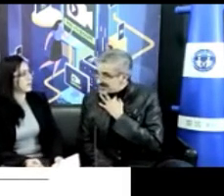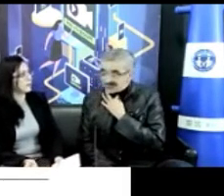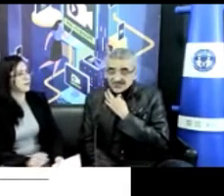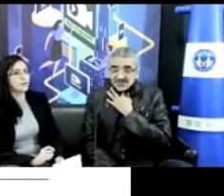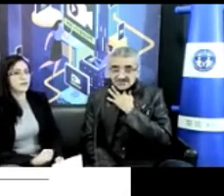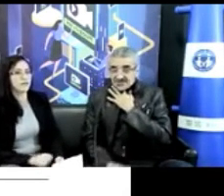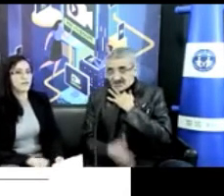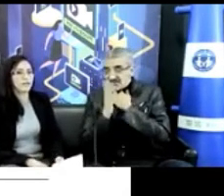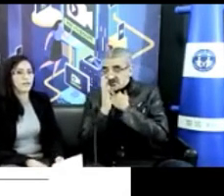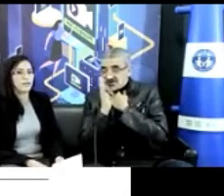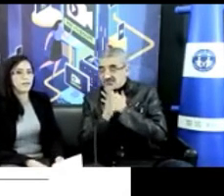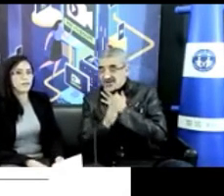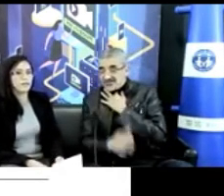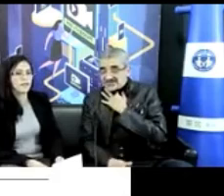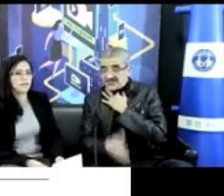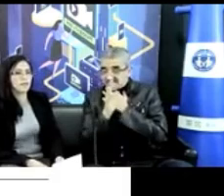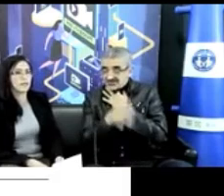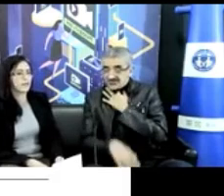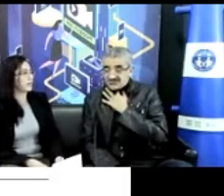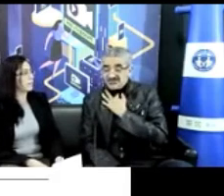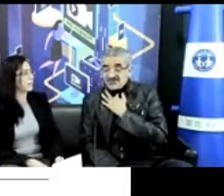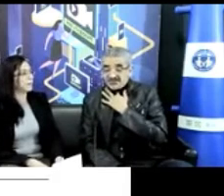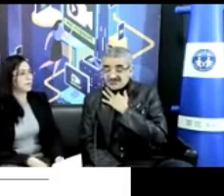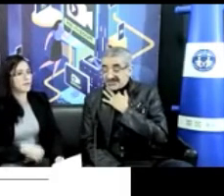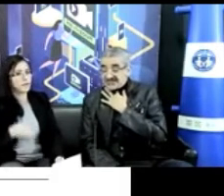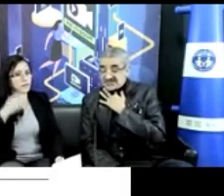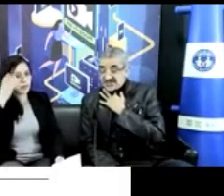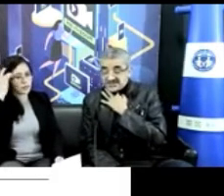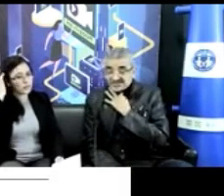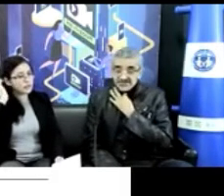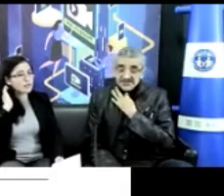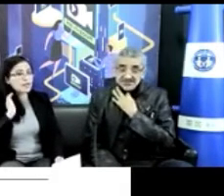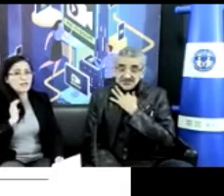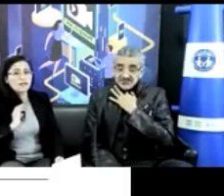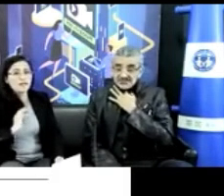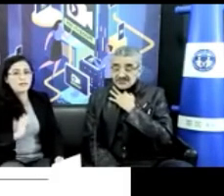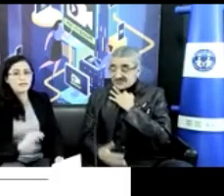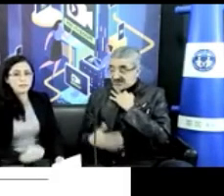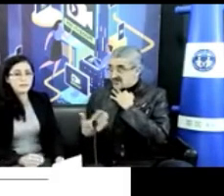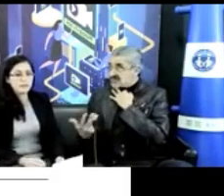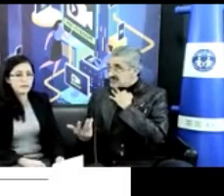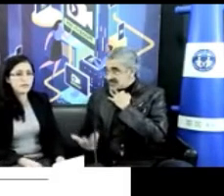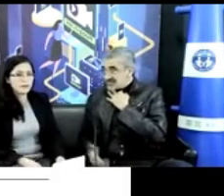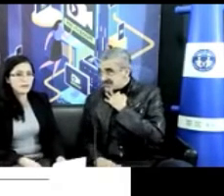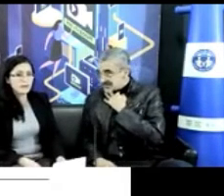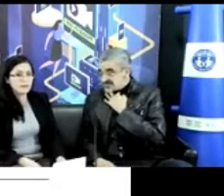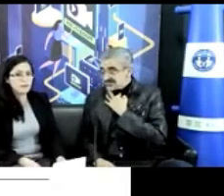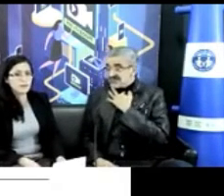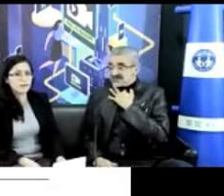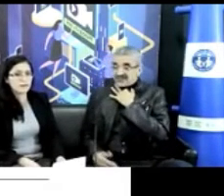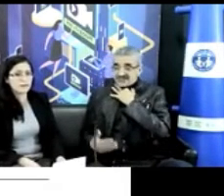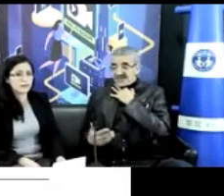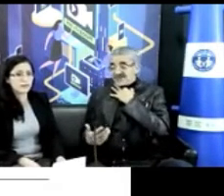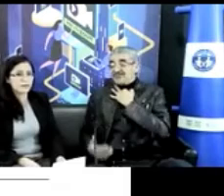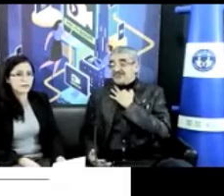mencionar. Se habla del modelo FRAMES por sus siglas en inglés, donde se les va a dar una retroalimentación.